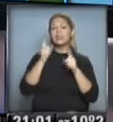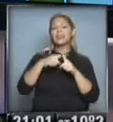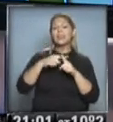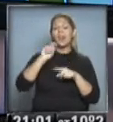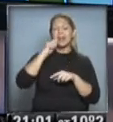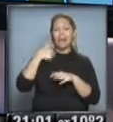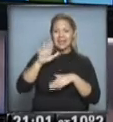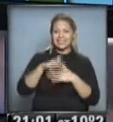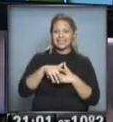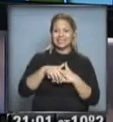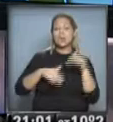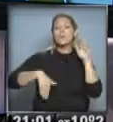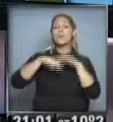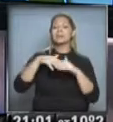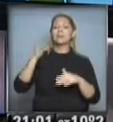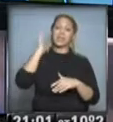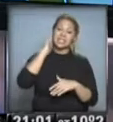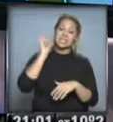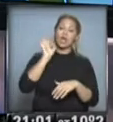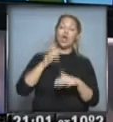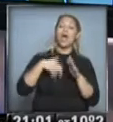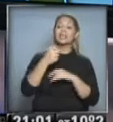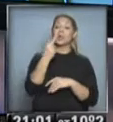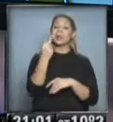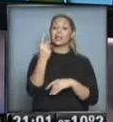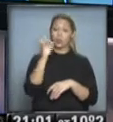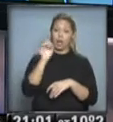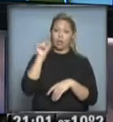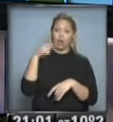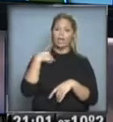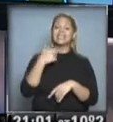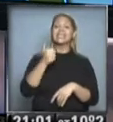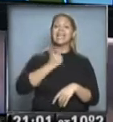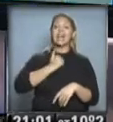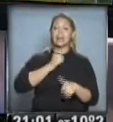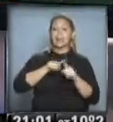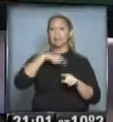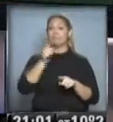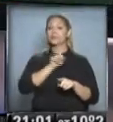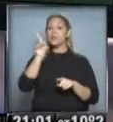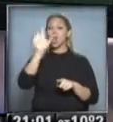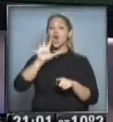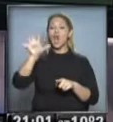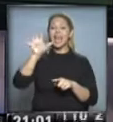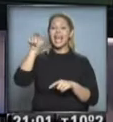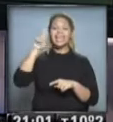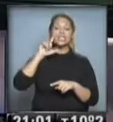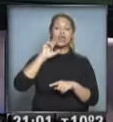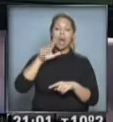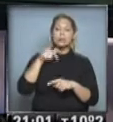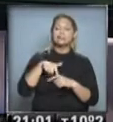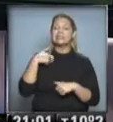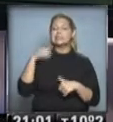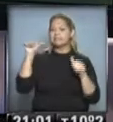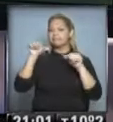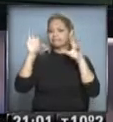agradables aquí en el noroeste con máximas de 16 hasta 21 grados en la provincia de catamarca y por último en el norte del litoral desmejora el